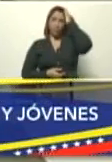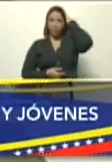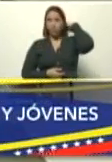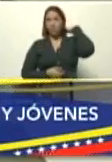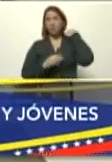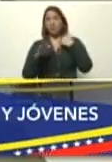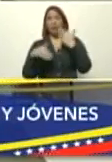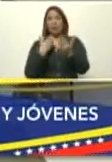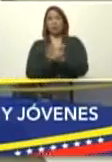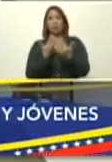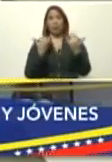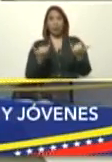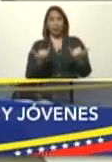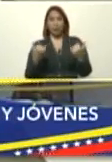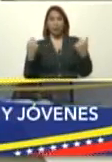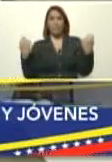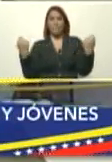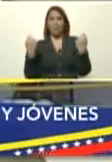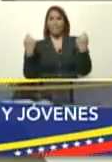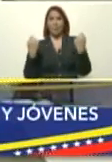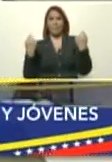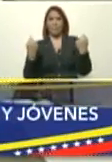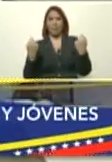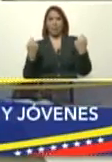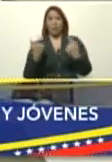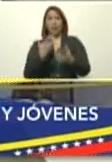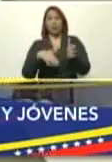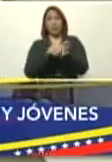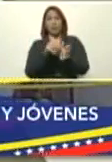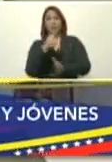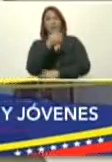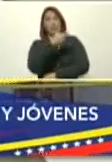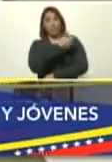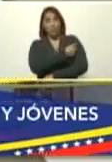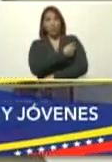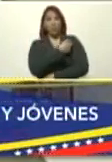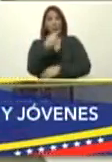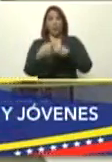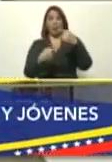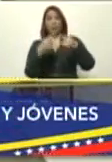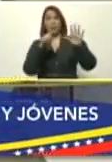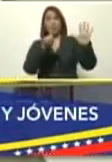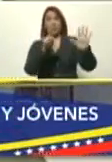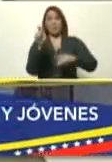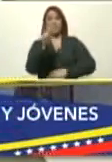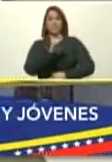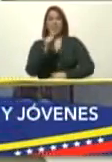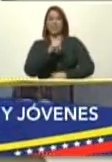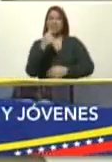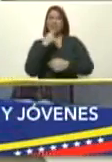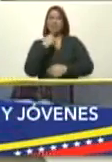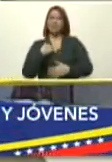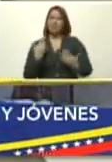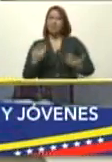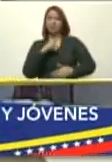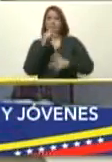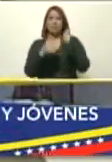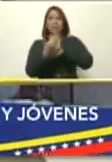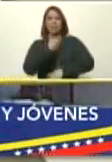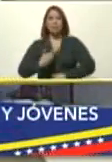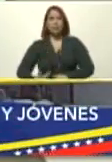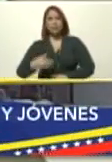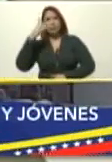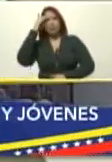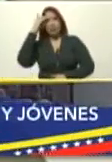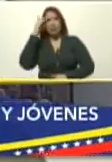estaba propiciando el refuerzo cada 6 meses. ¿Qué me dice la vicepresidenta, el comité terapéutico,